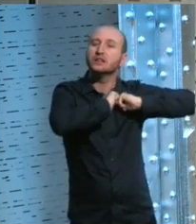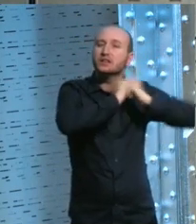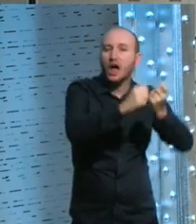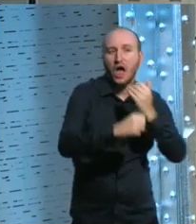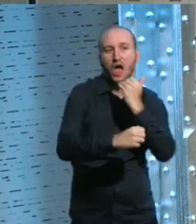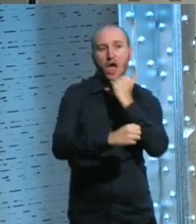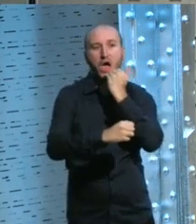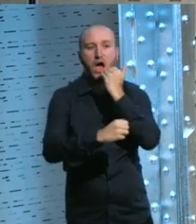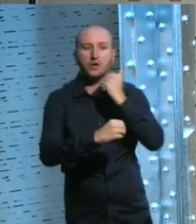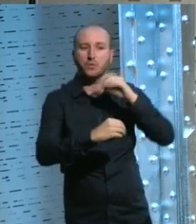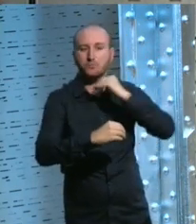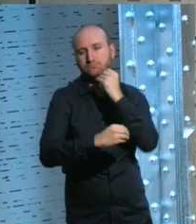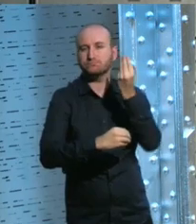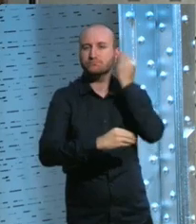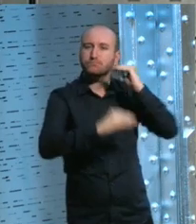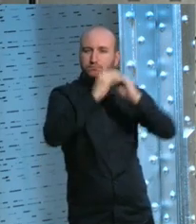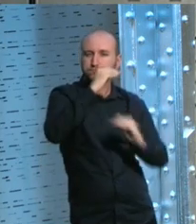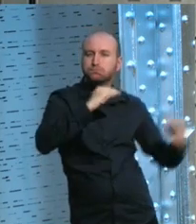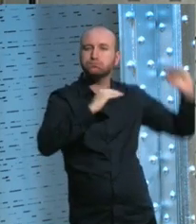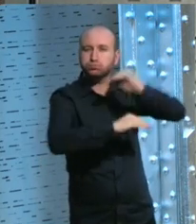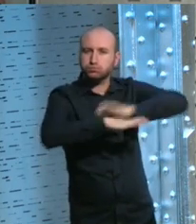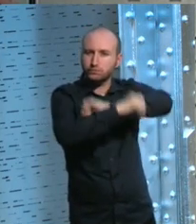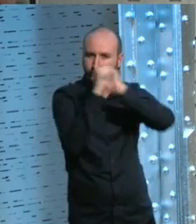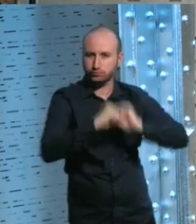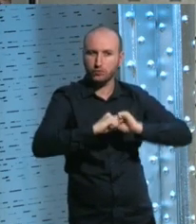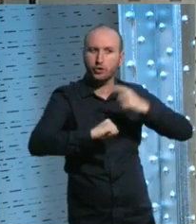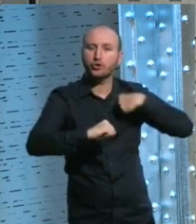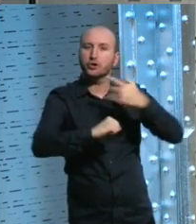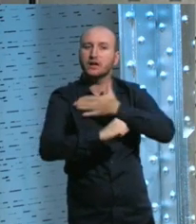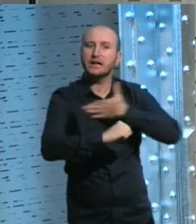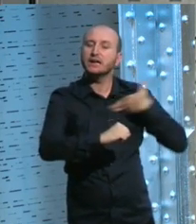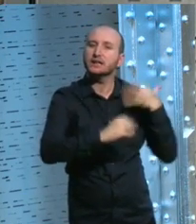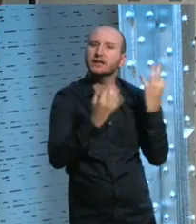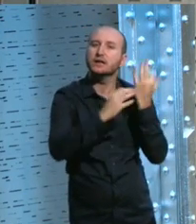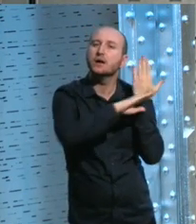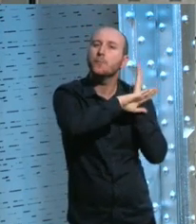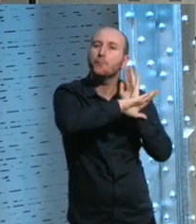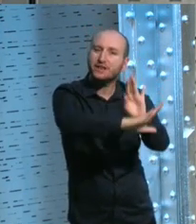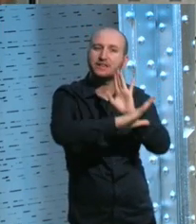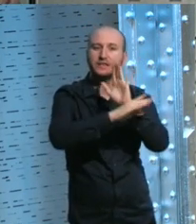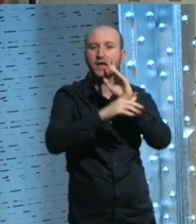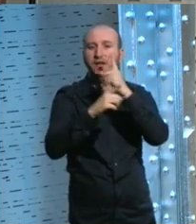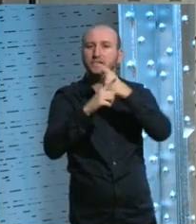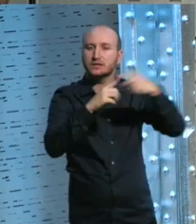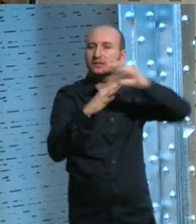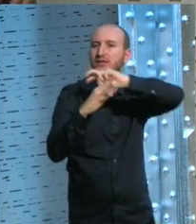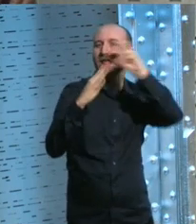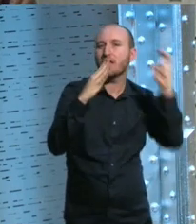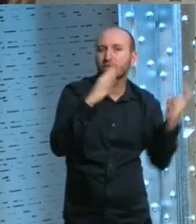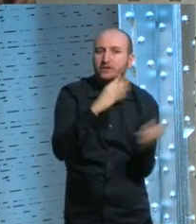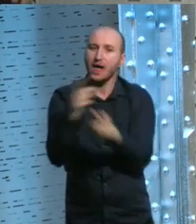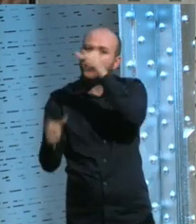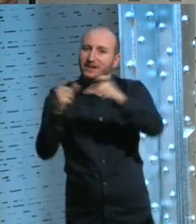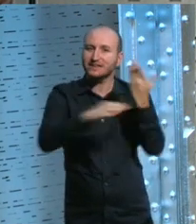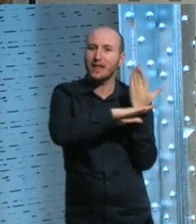más arriba de esto. Yo quise mostrar la importancia de la diversidad en la